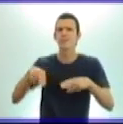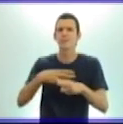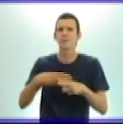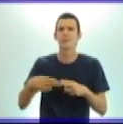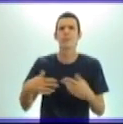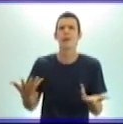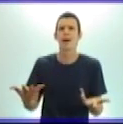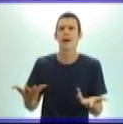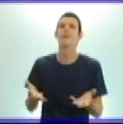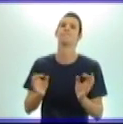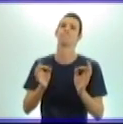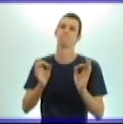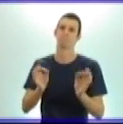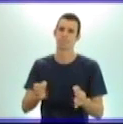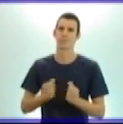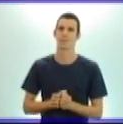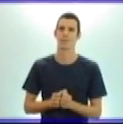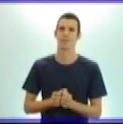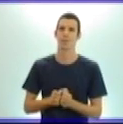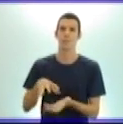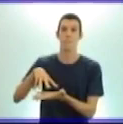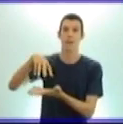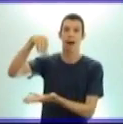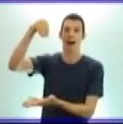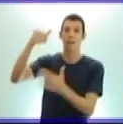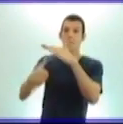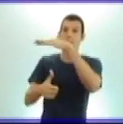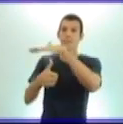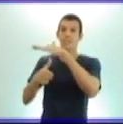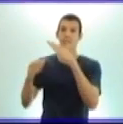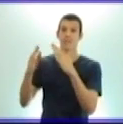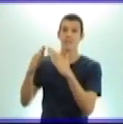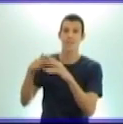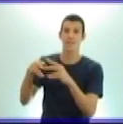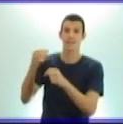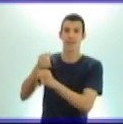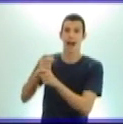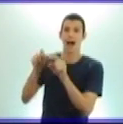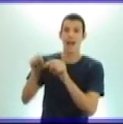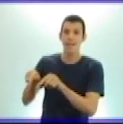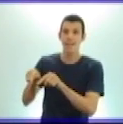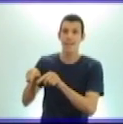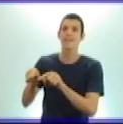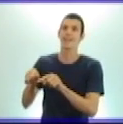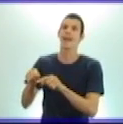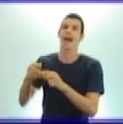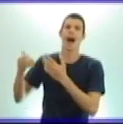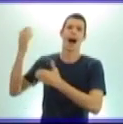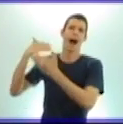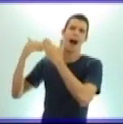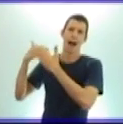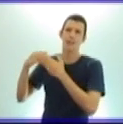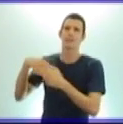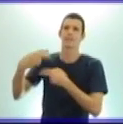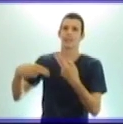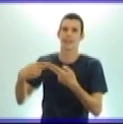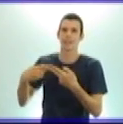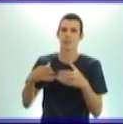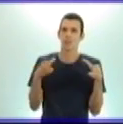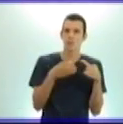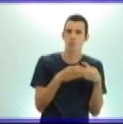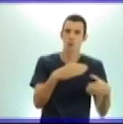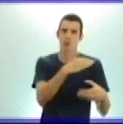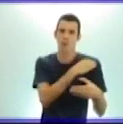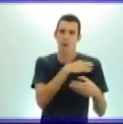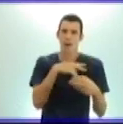Del asalto al Palacio Presidencial y la toma de Radio Reloj. ¿Cuándo acontecieron?